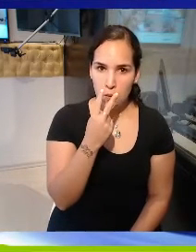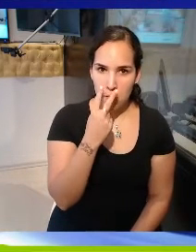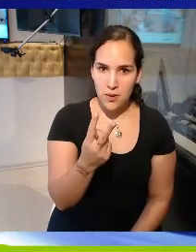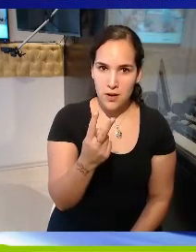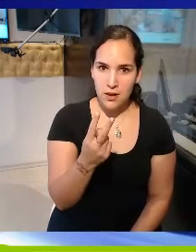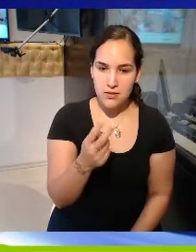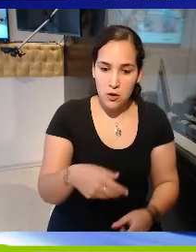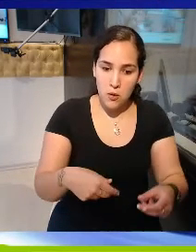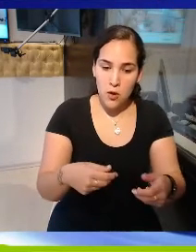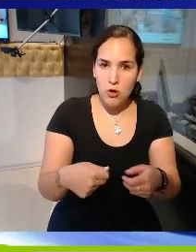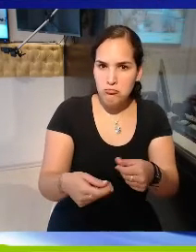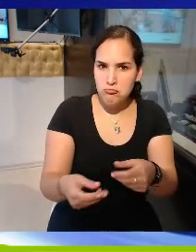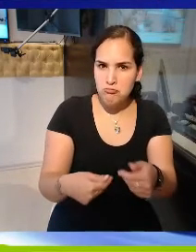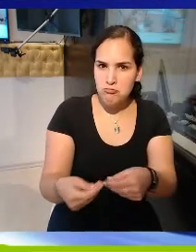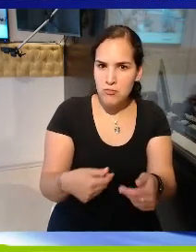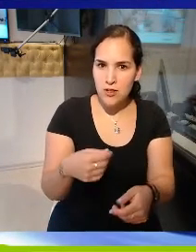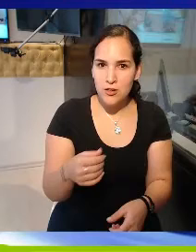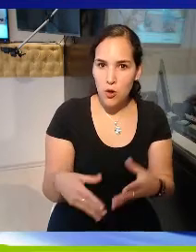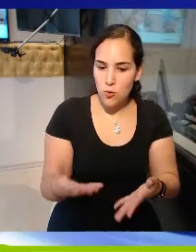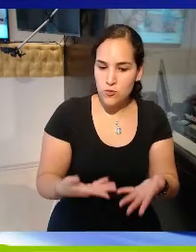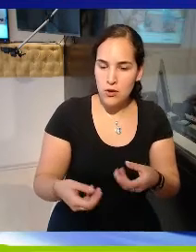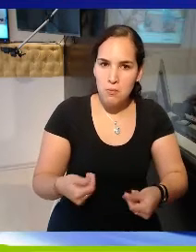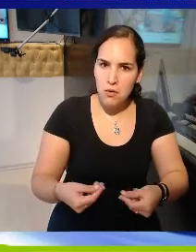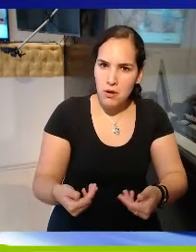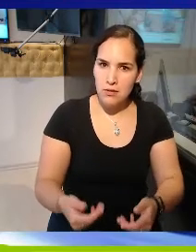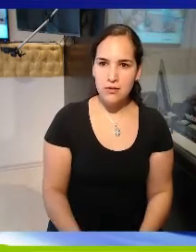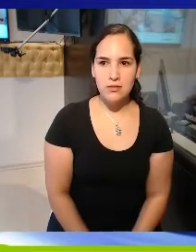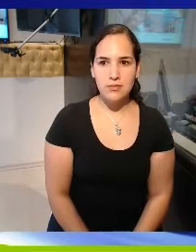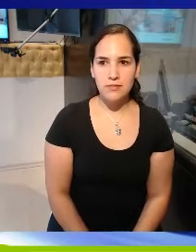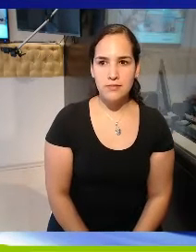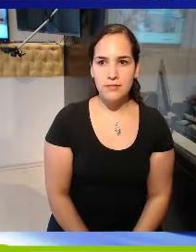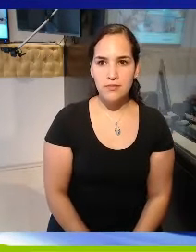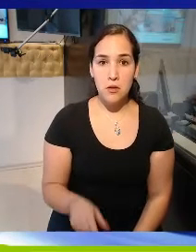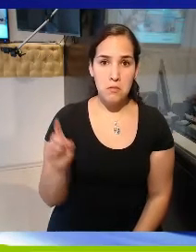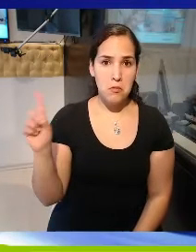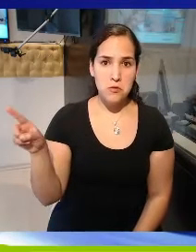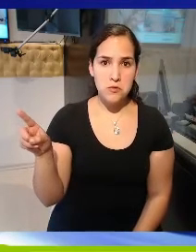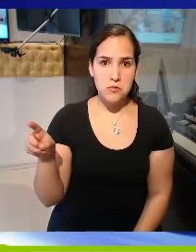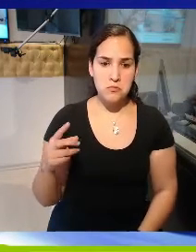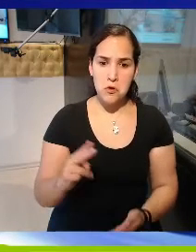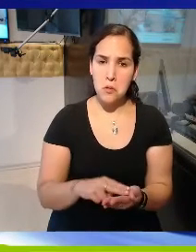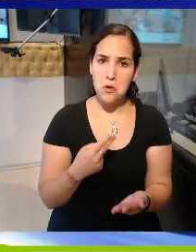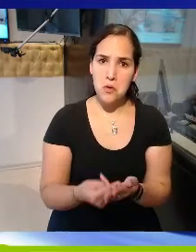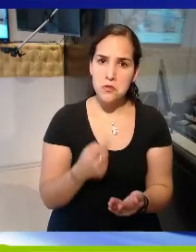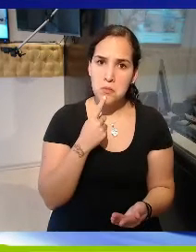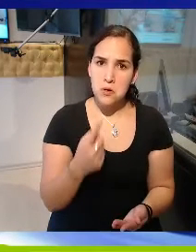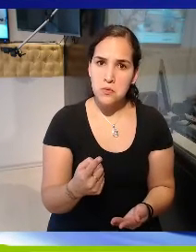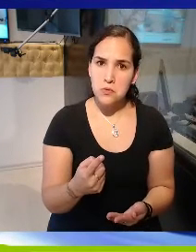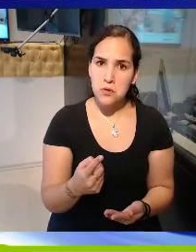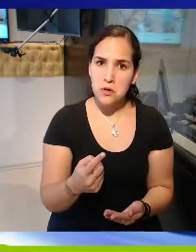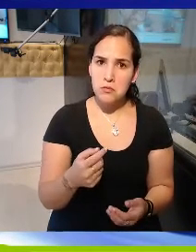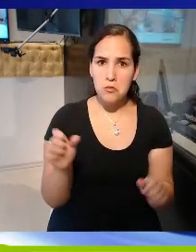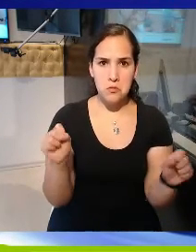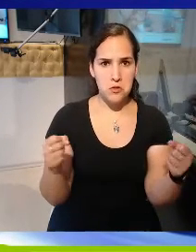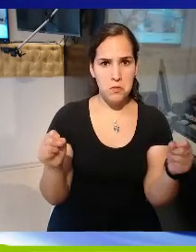de pobres. Escúcheme, ¿usted tenía algo más para contarme? Un deportista que salió el